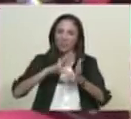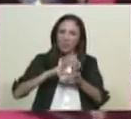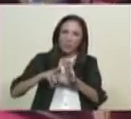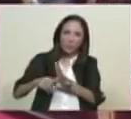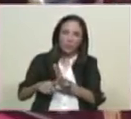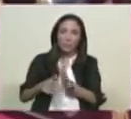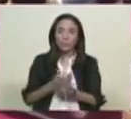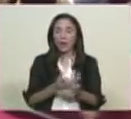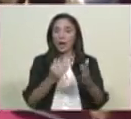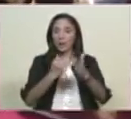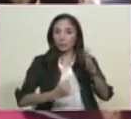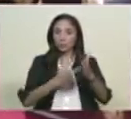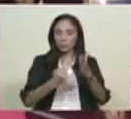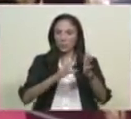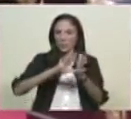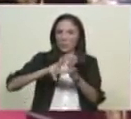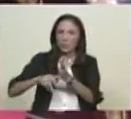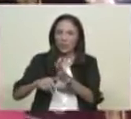importantes instituciones de este país.